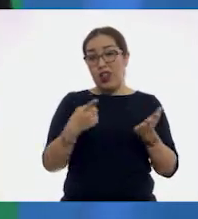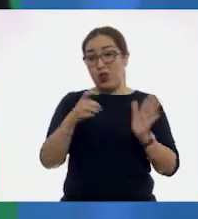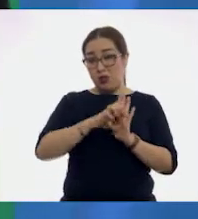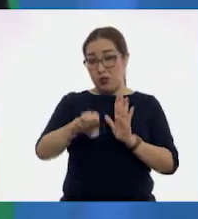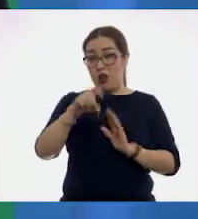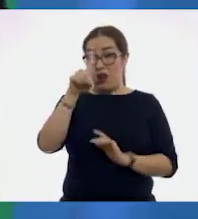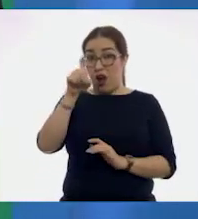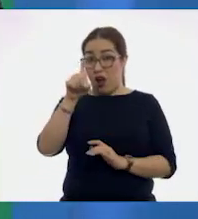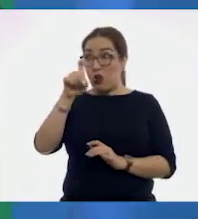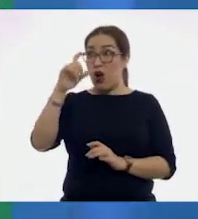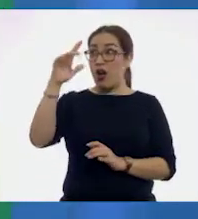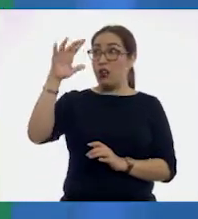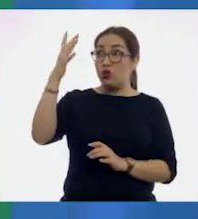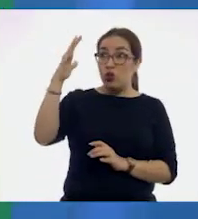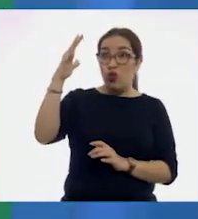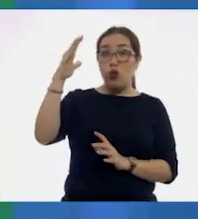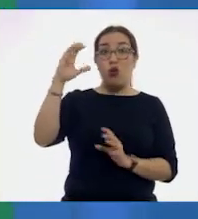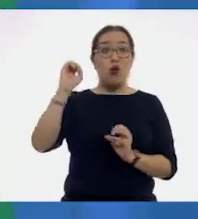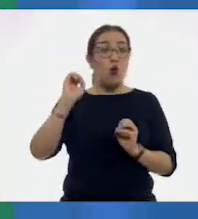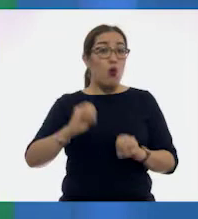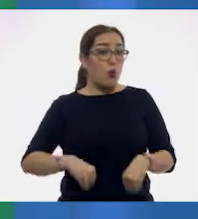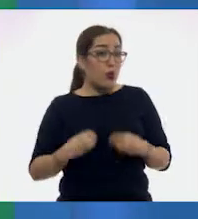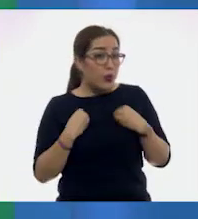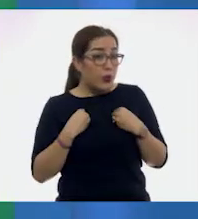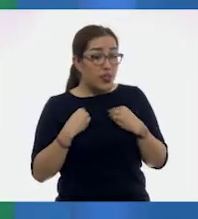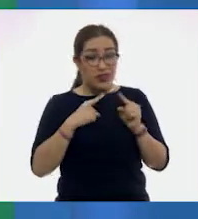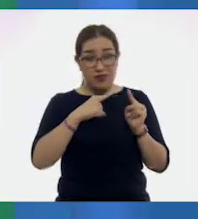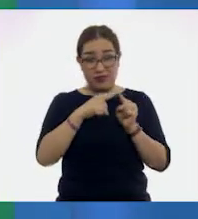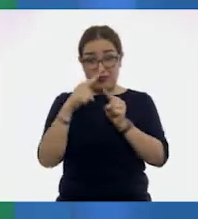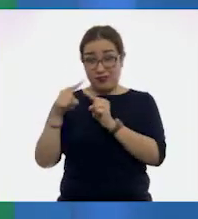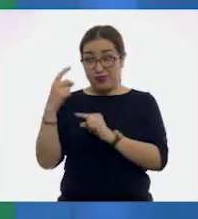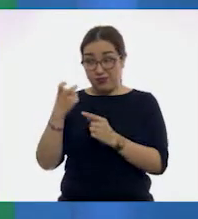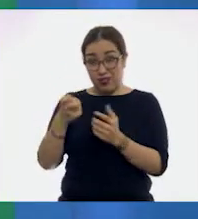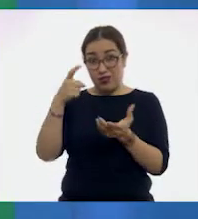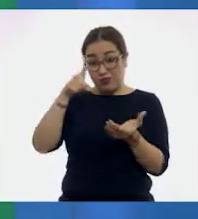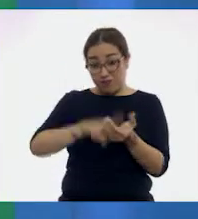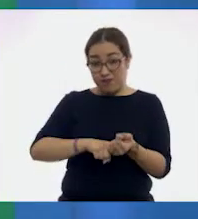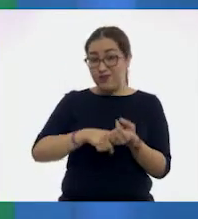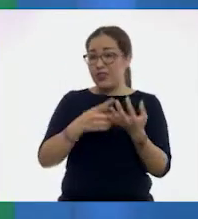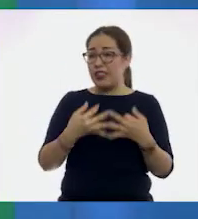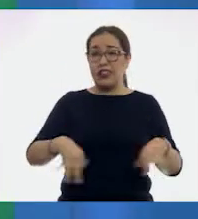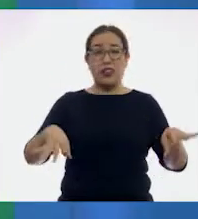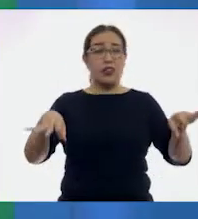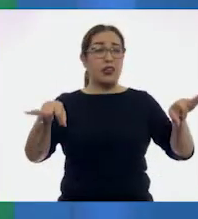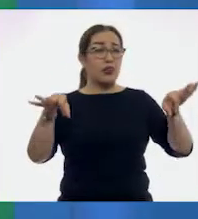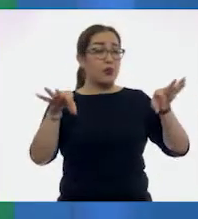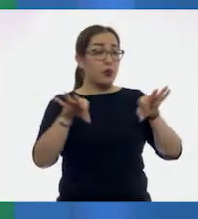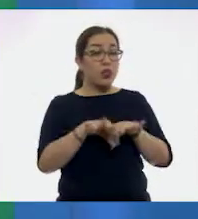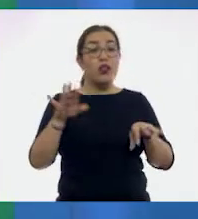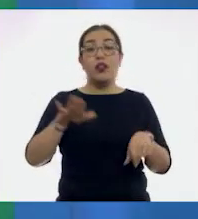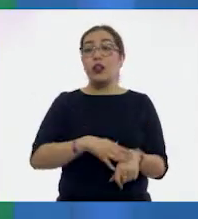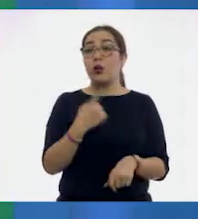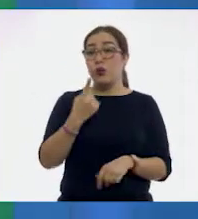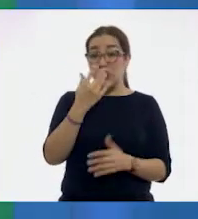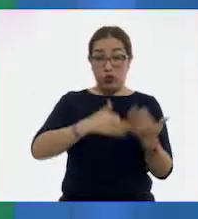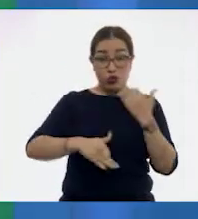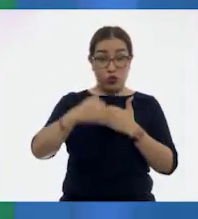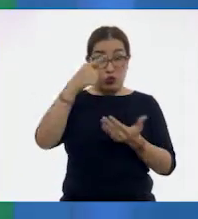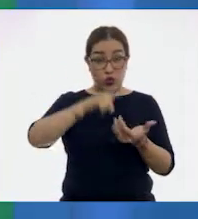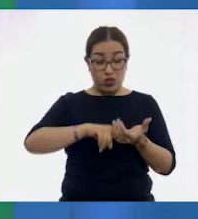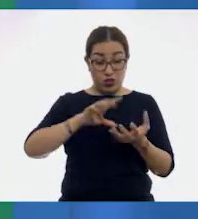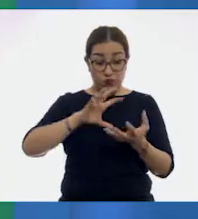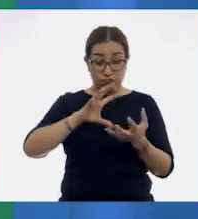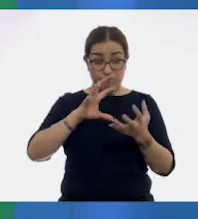energía del sol y los seres vivos son muy importantes en los ecosistemas porque todo lo que hay en el planeta